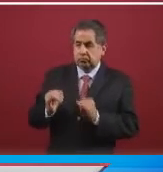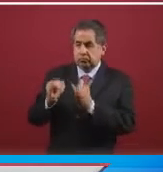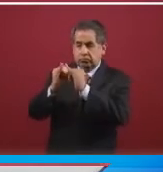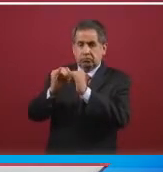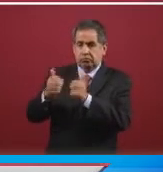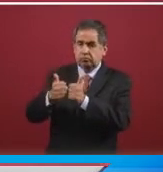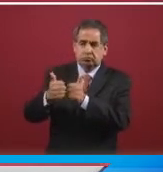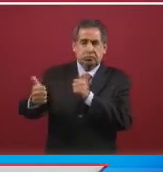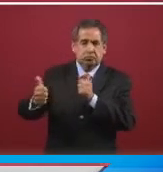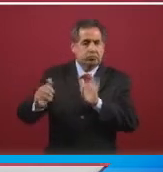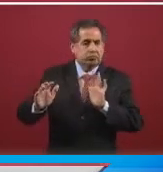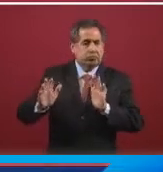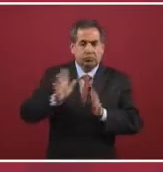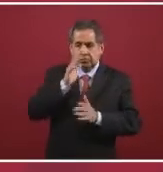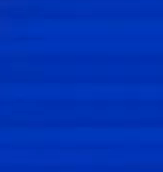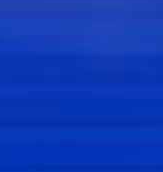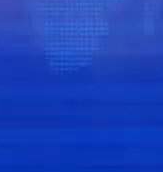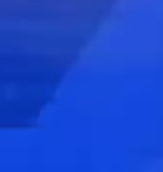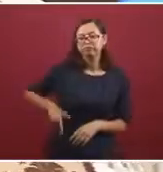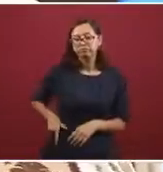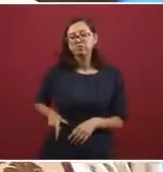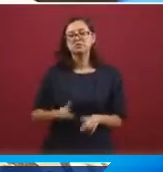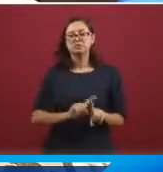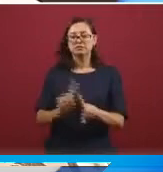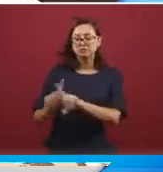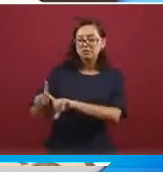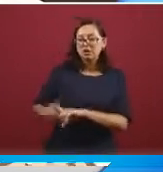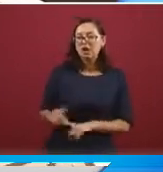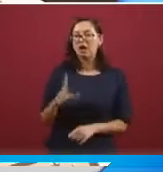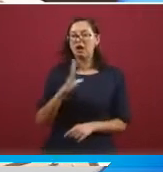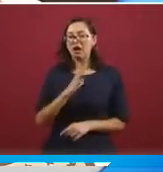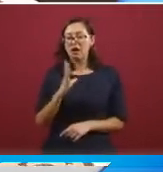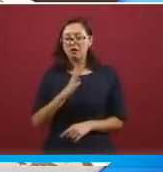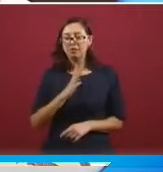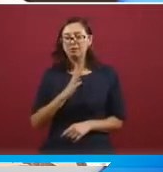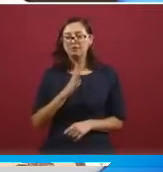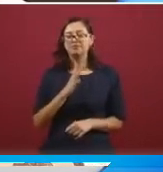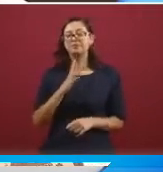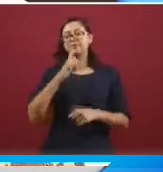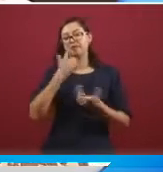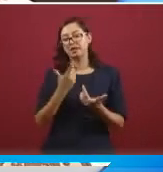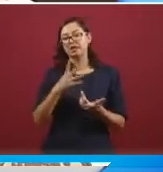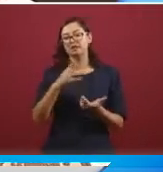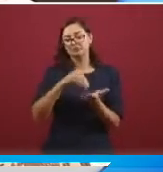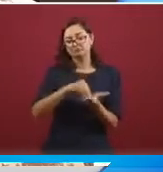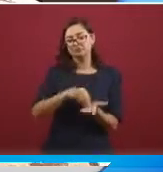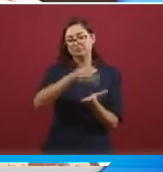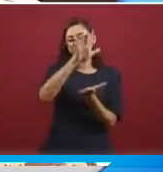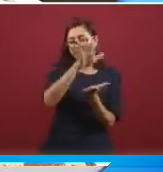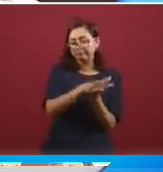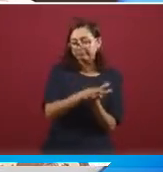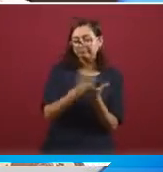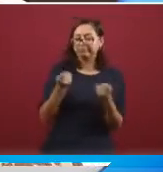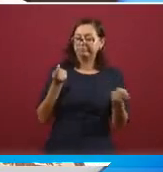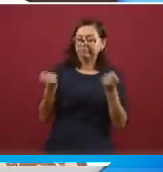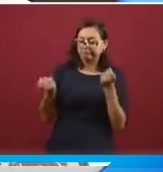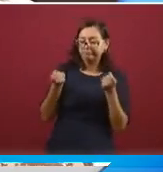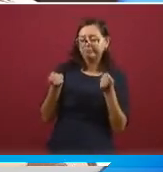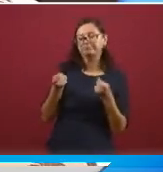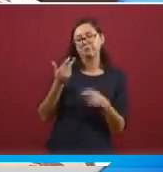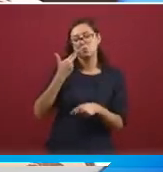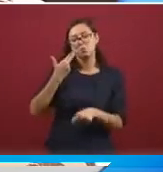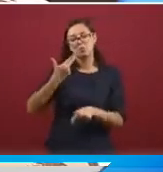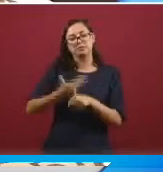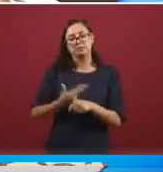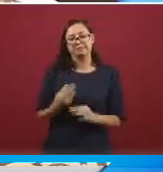verdadero Estado de Derecho. Portación de armas. es necesaria la expedición de una licencia por la